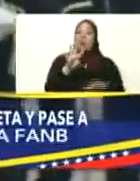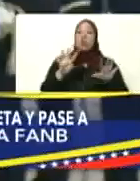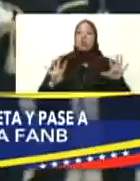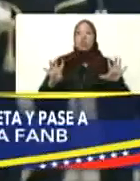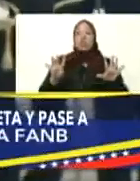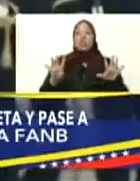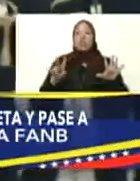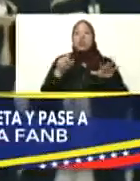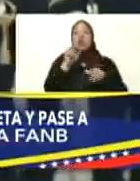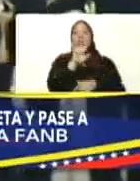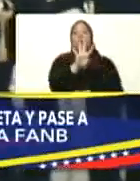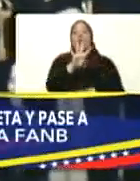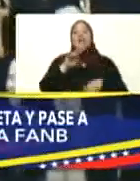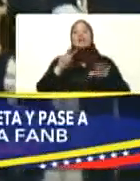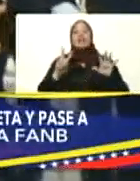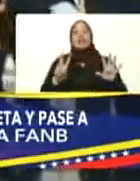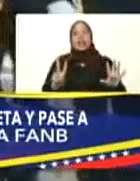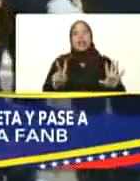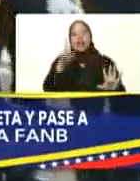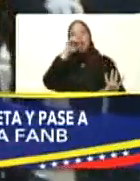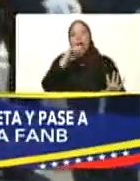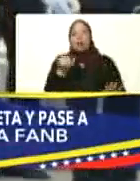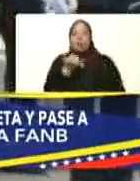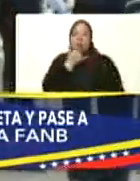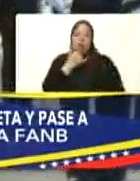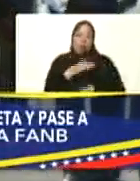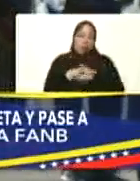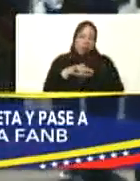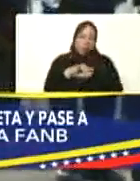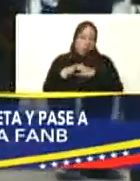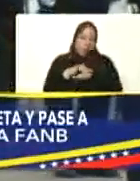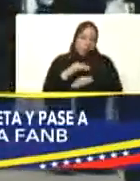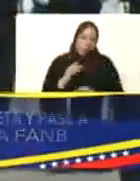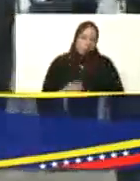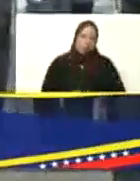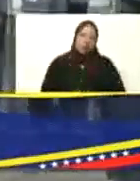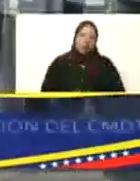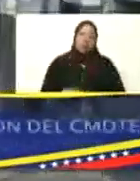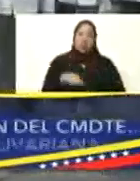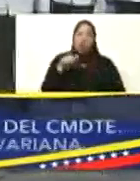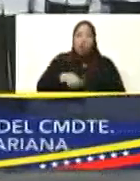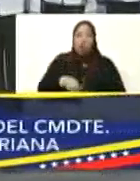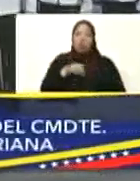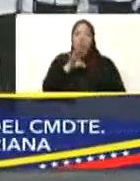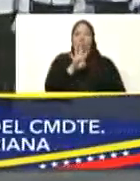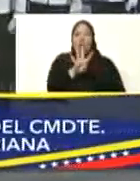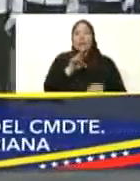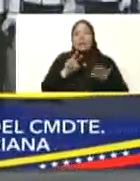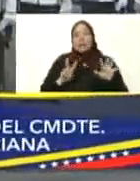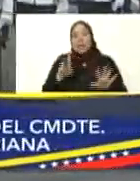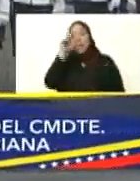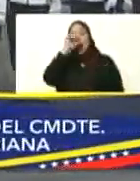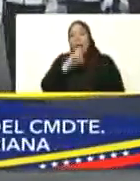47 años, corrijo. Hoy se están cumpliendo 47 años